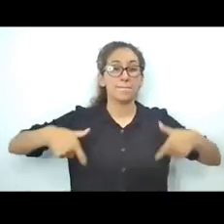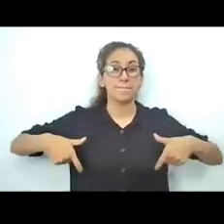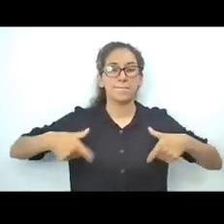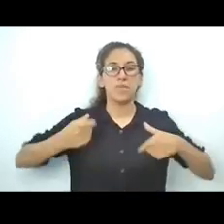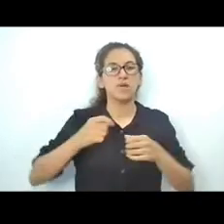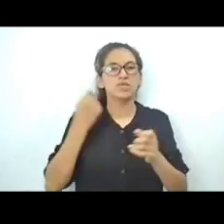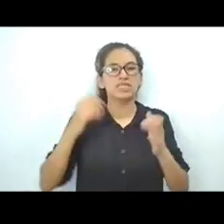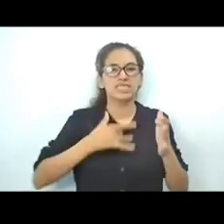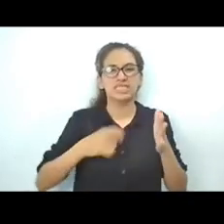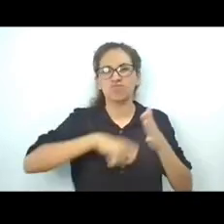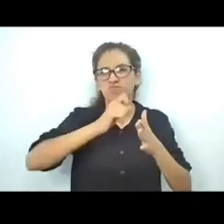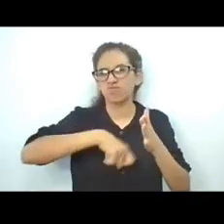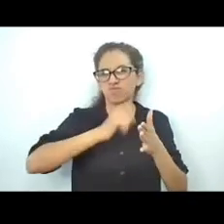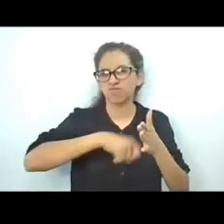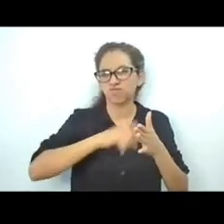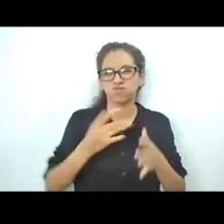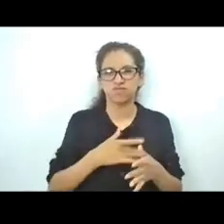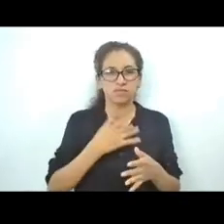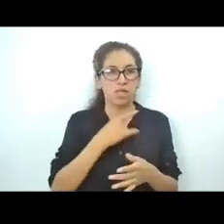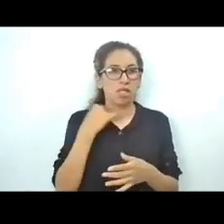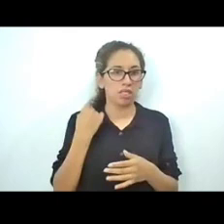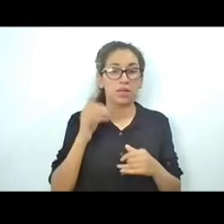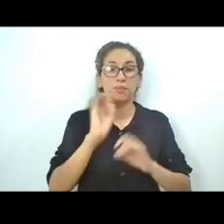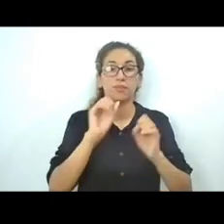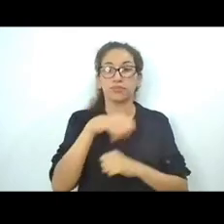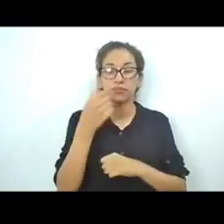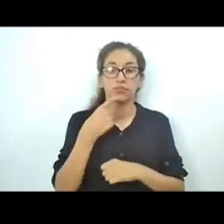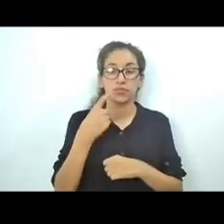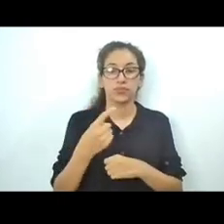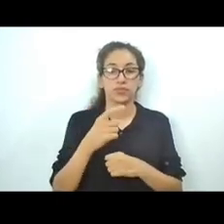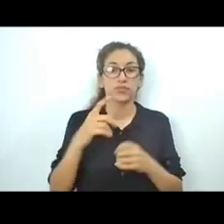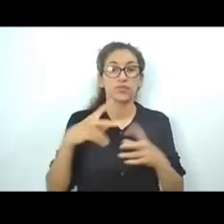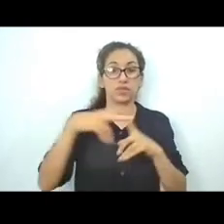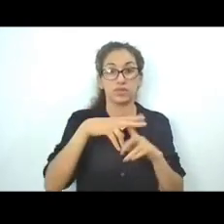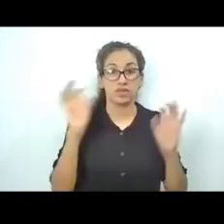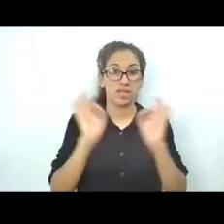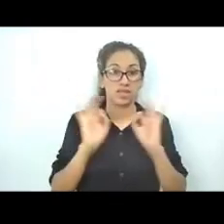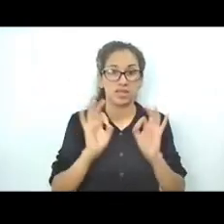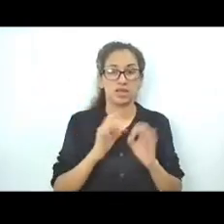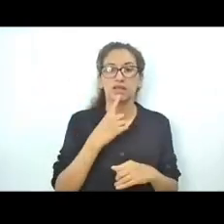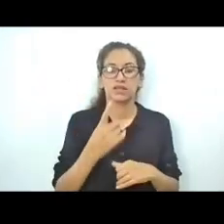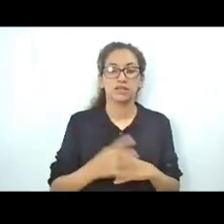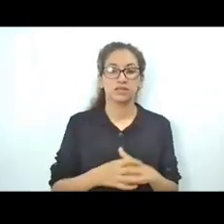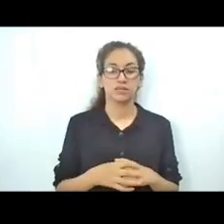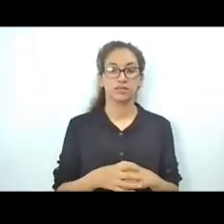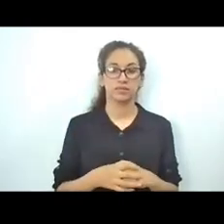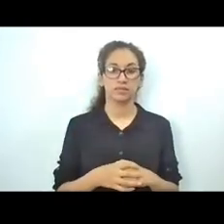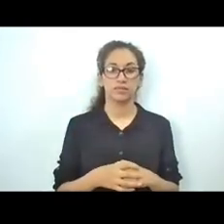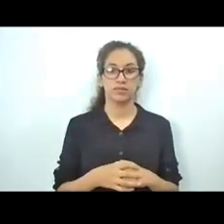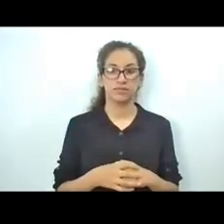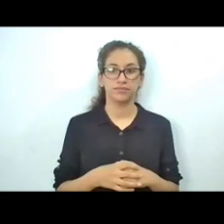que pierda sensibilidad, ¿no? Otros creen de que como no está circuncidado, de repente, no